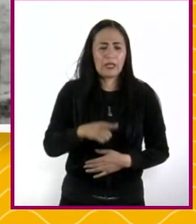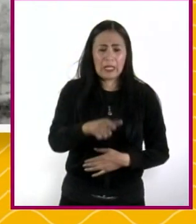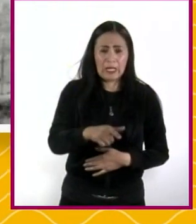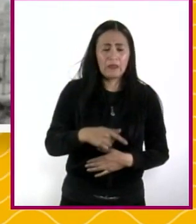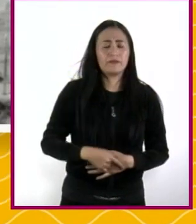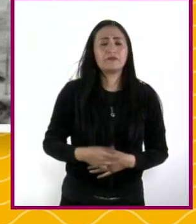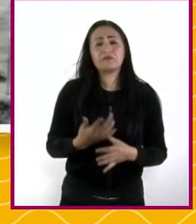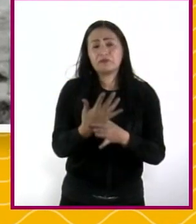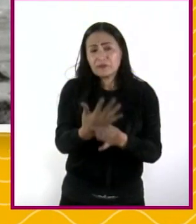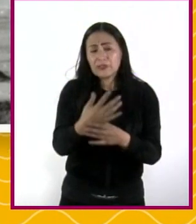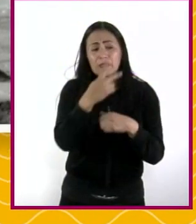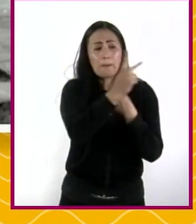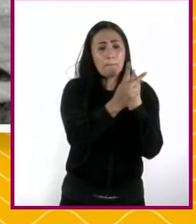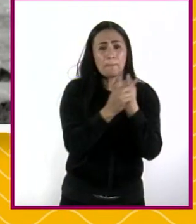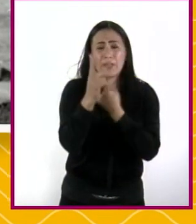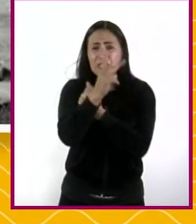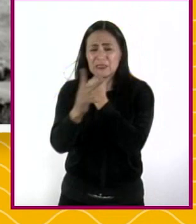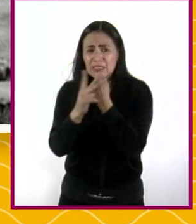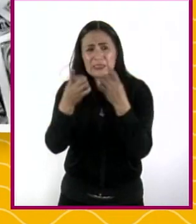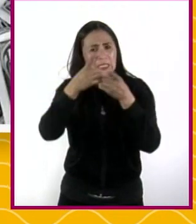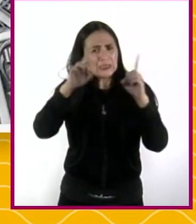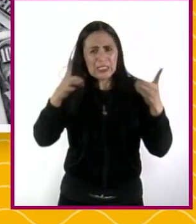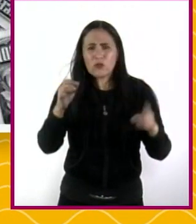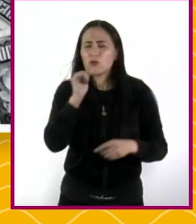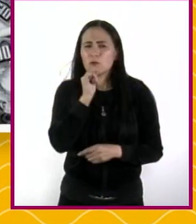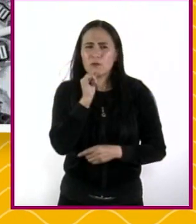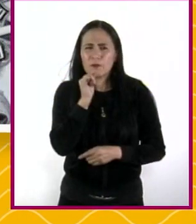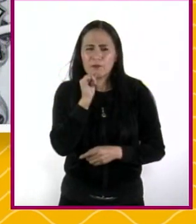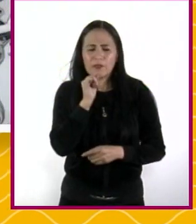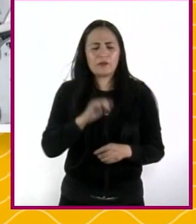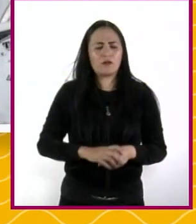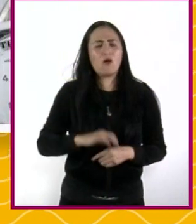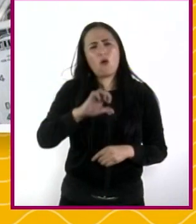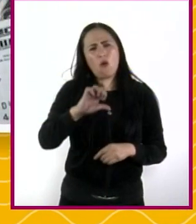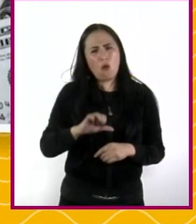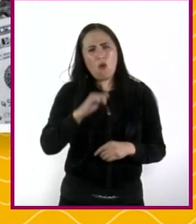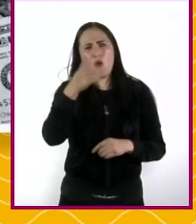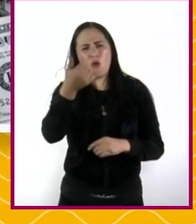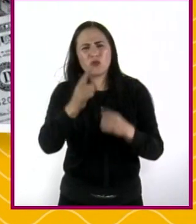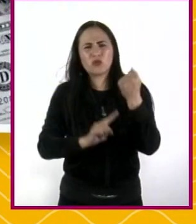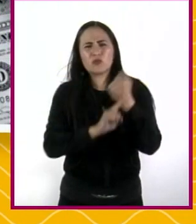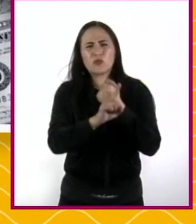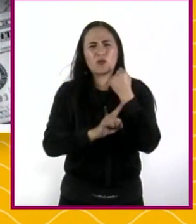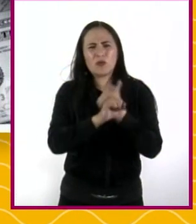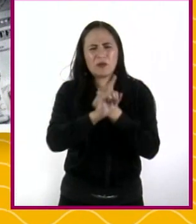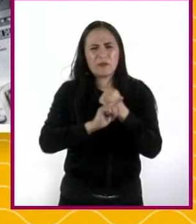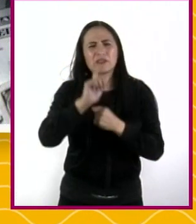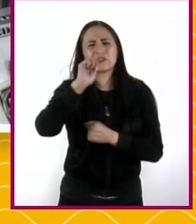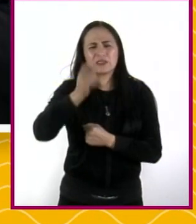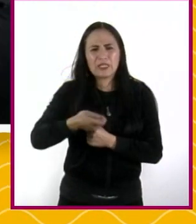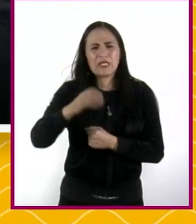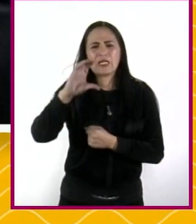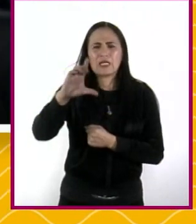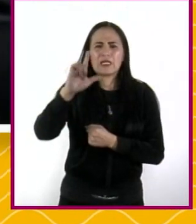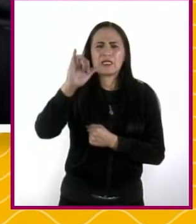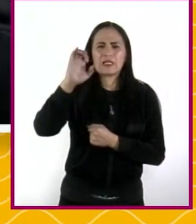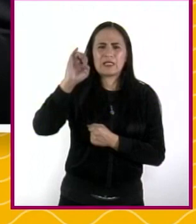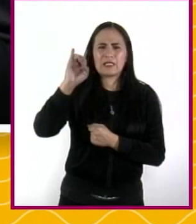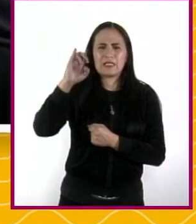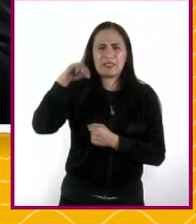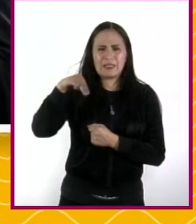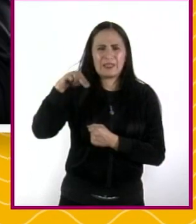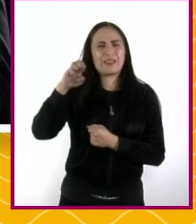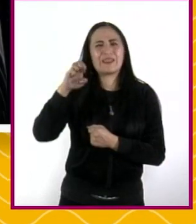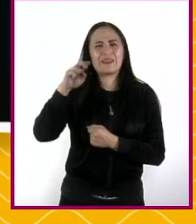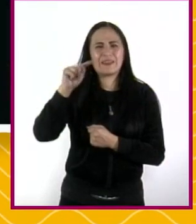expone que en los países en vías de desarrollo se sumaban otras debilidades como el clientelismo, el despilfarro